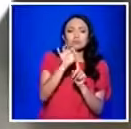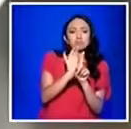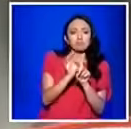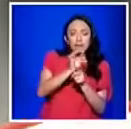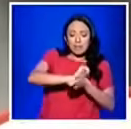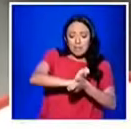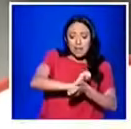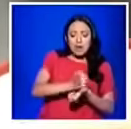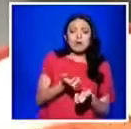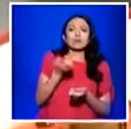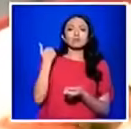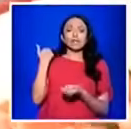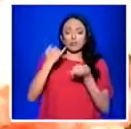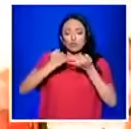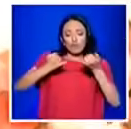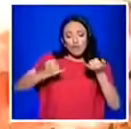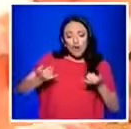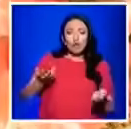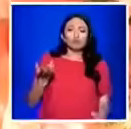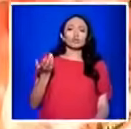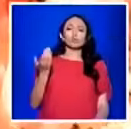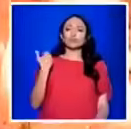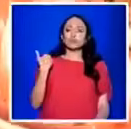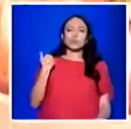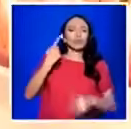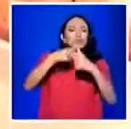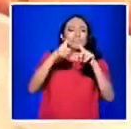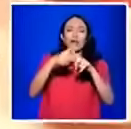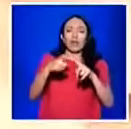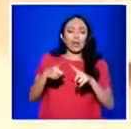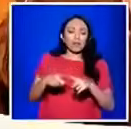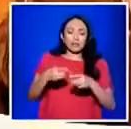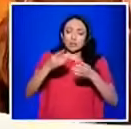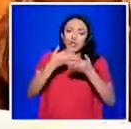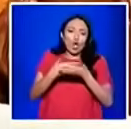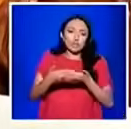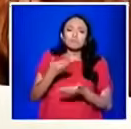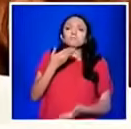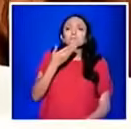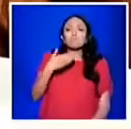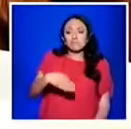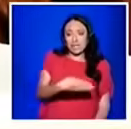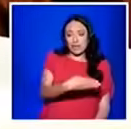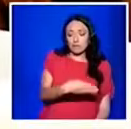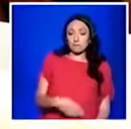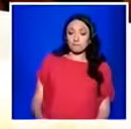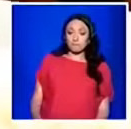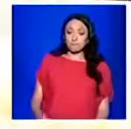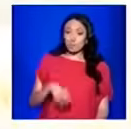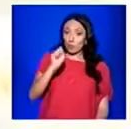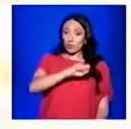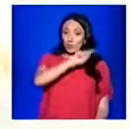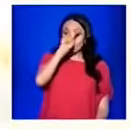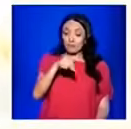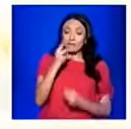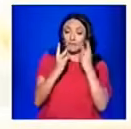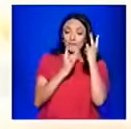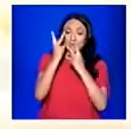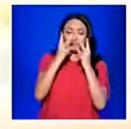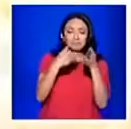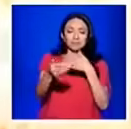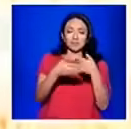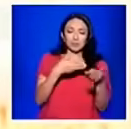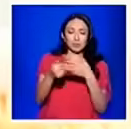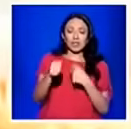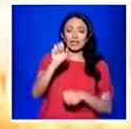un espagueti de mariscos, tenemos la turbina, ceviches. Muy bien, entonces pueden visitar en los locales. Recuerden que nos pueden visitar en cualquiera